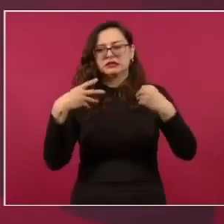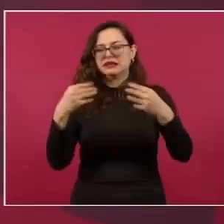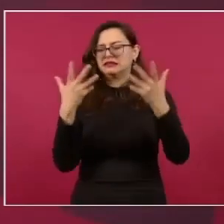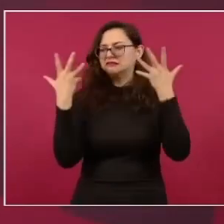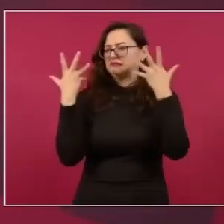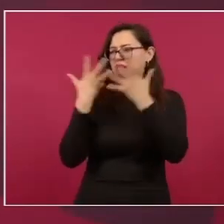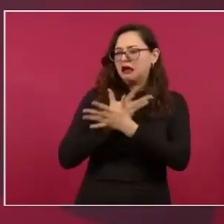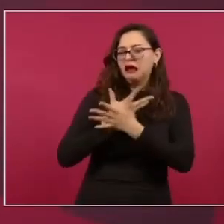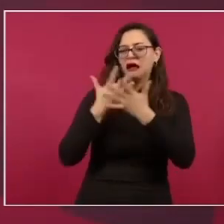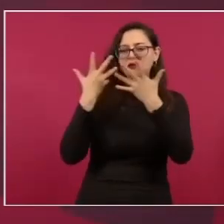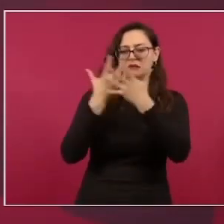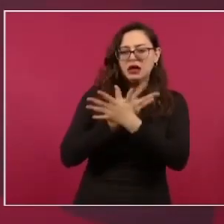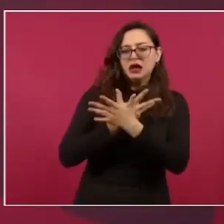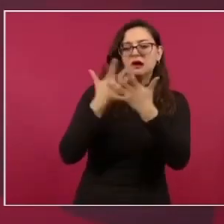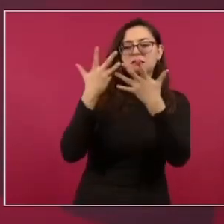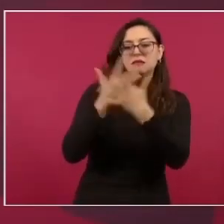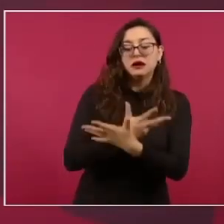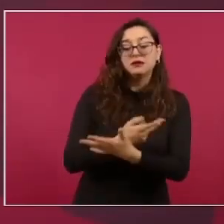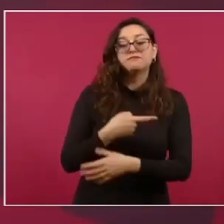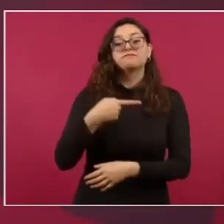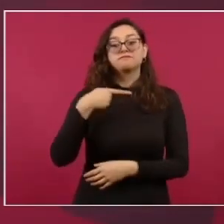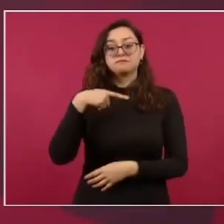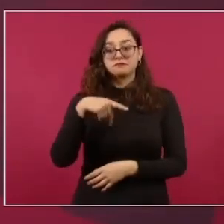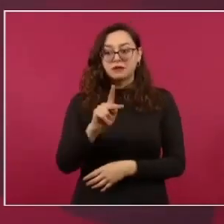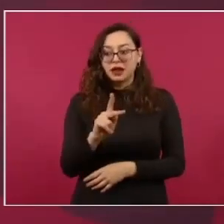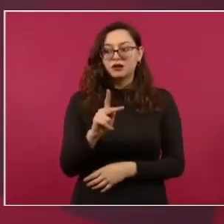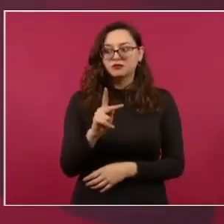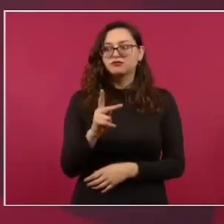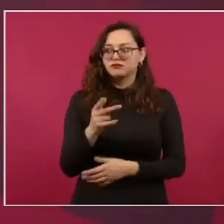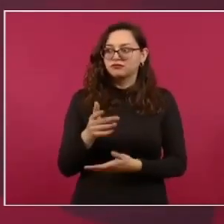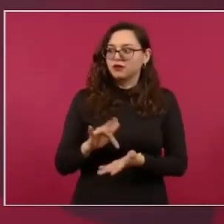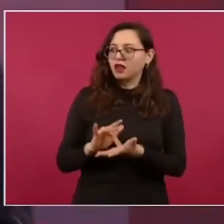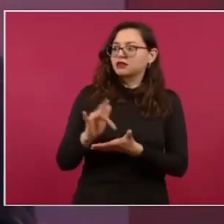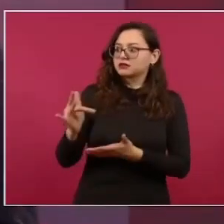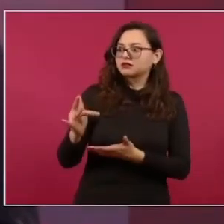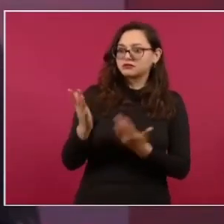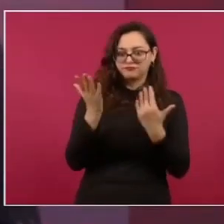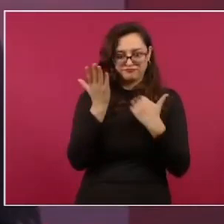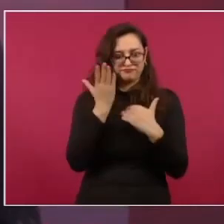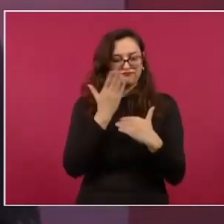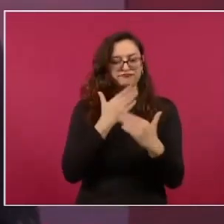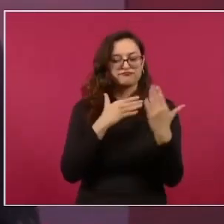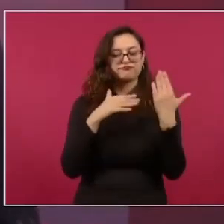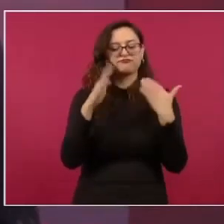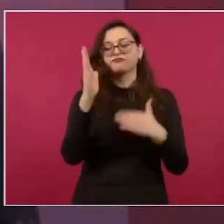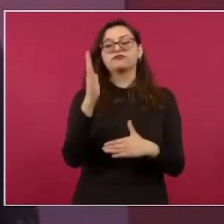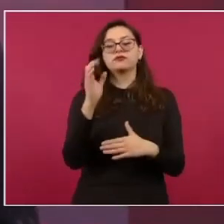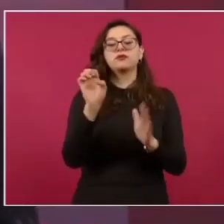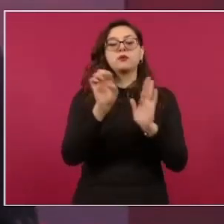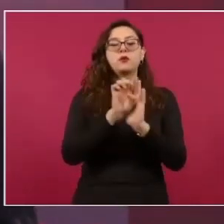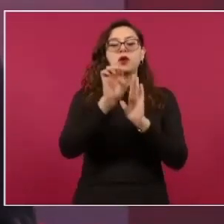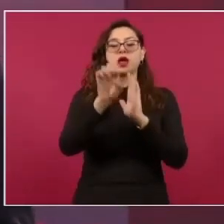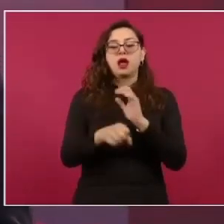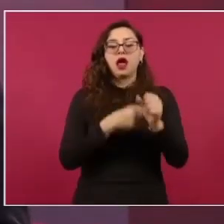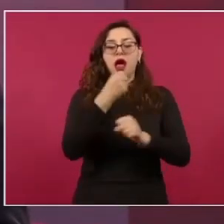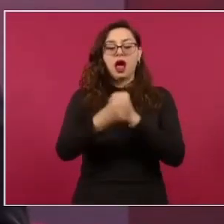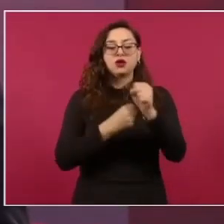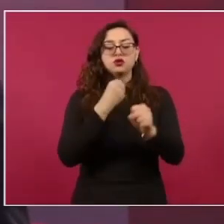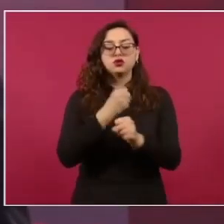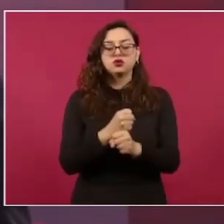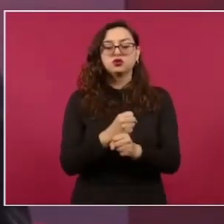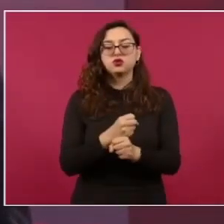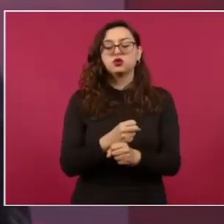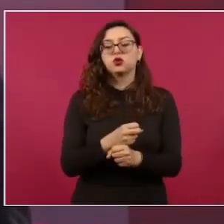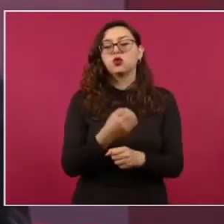ejemplo, en octubre del 2022, logramos crear la mayor cantidad